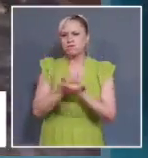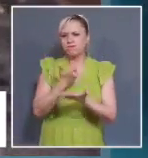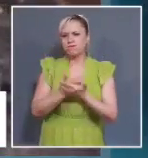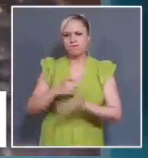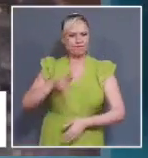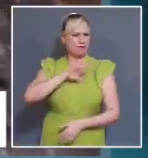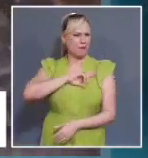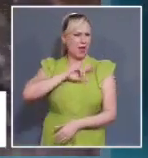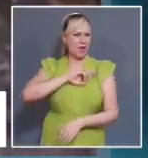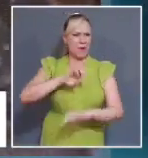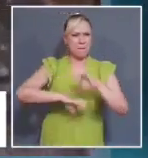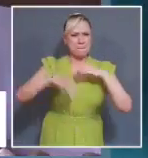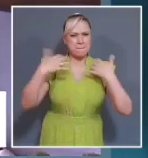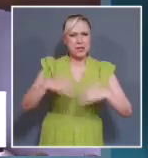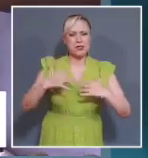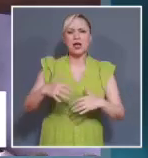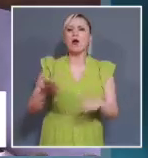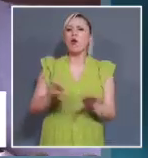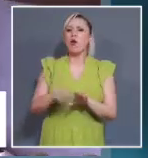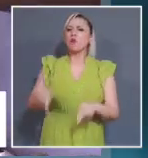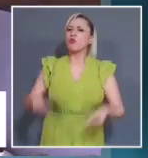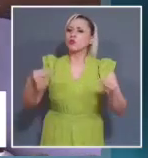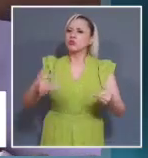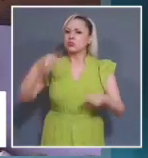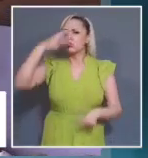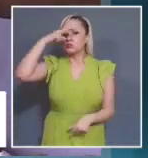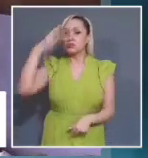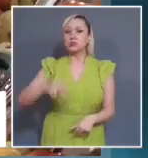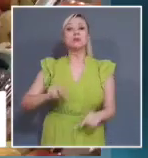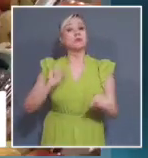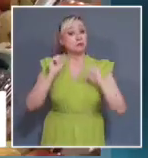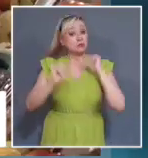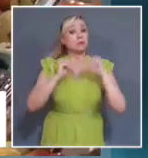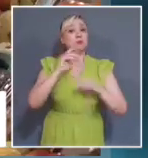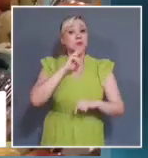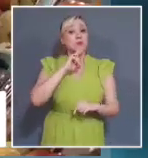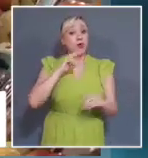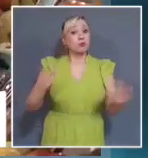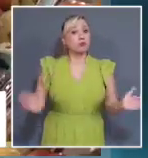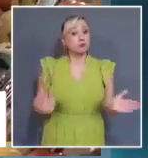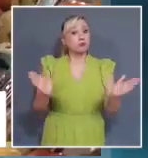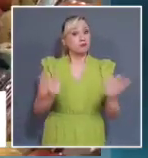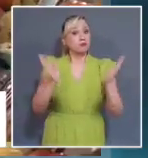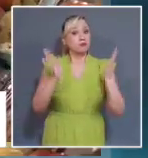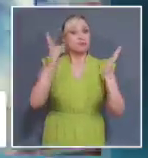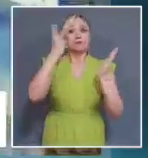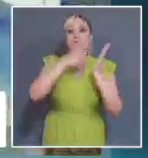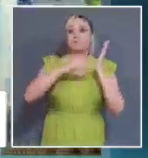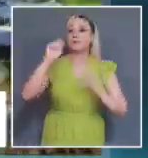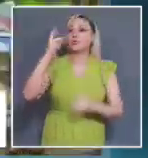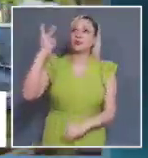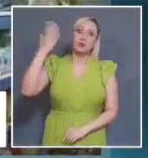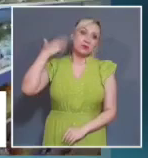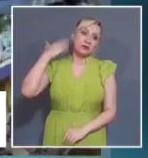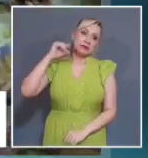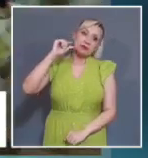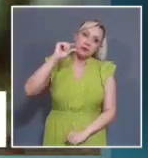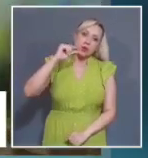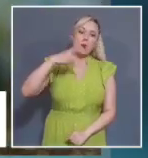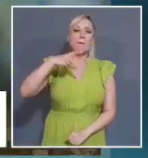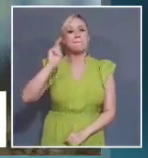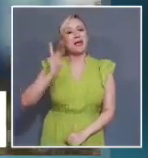actividad económica del país muestra avances favorables respecto al 2022. Sin embargo, hay señales de